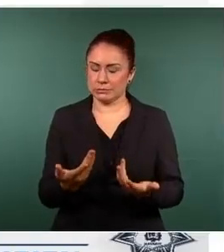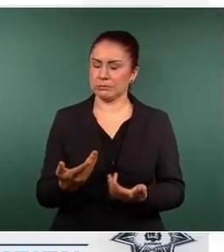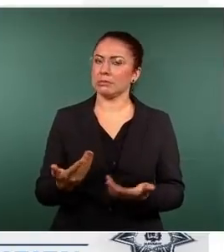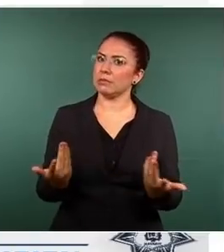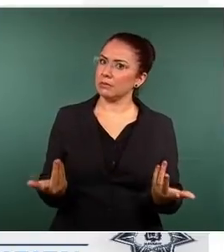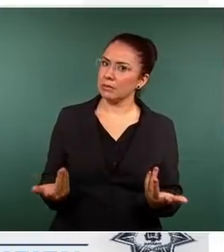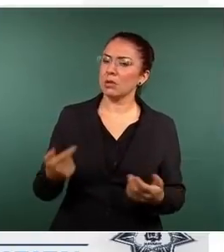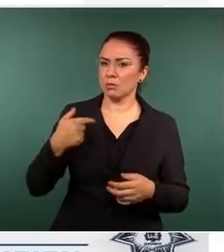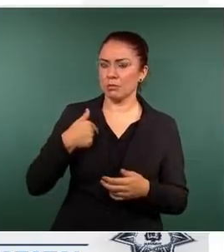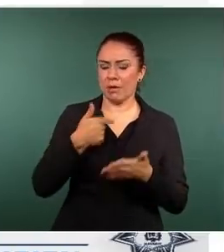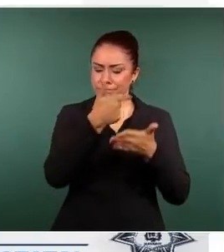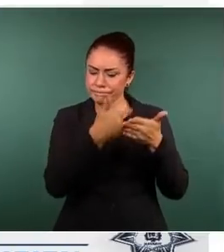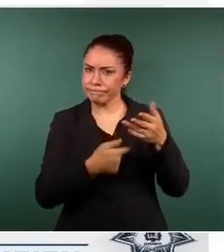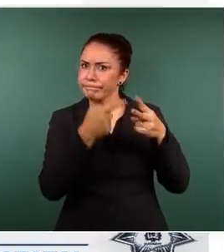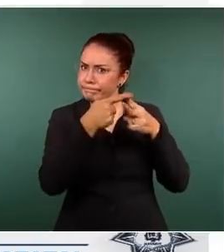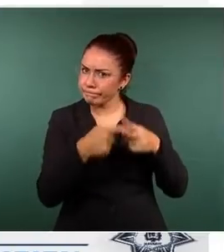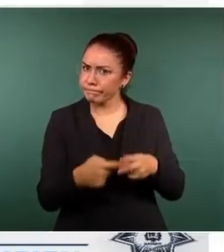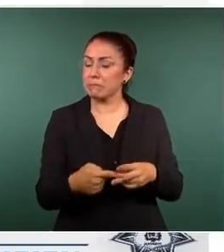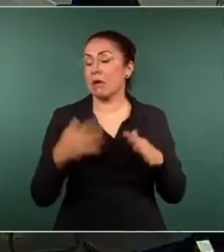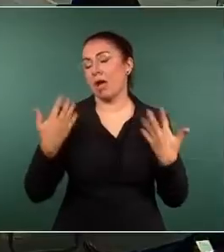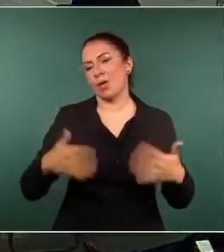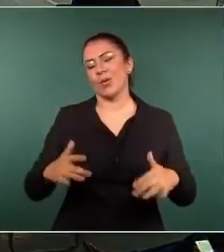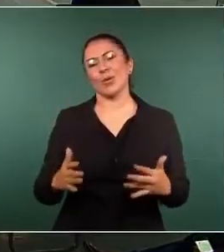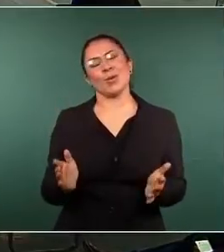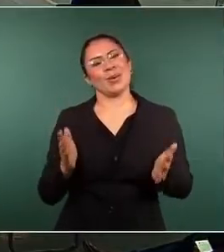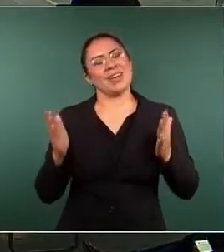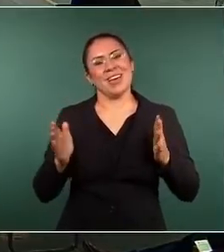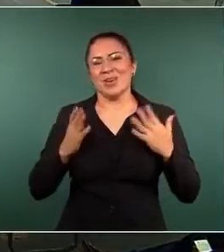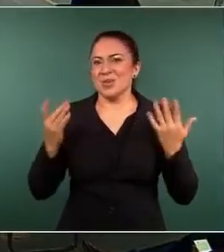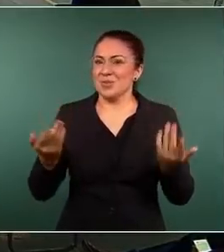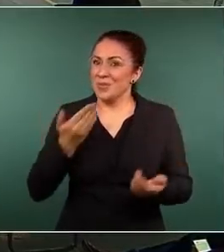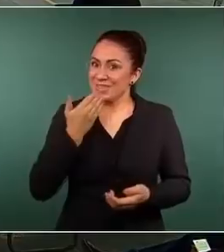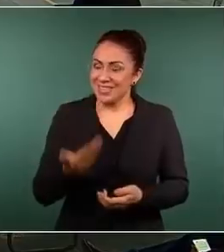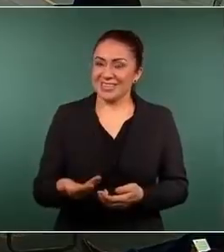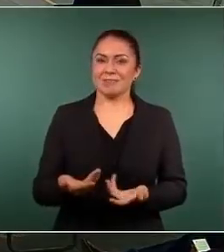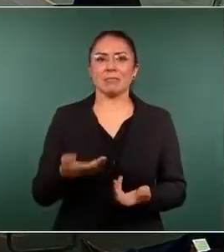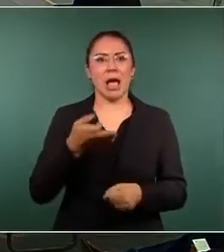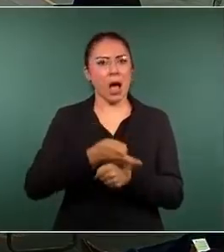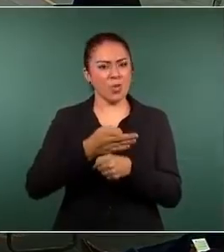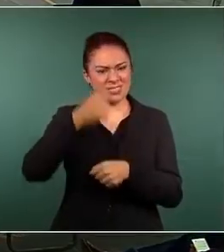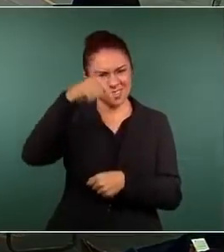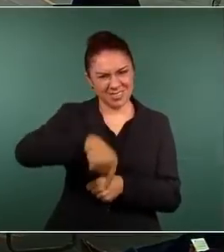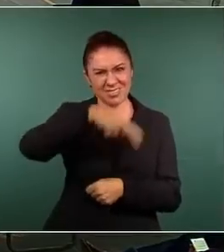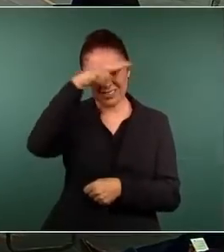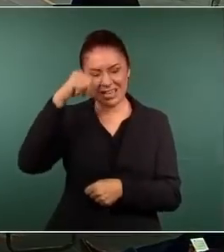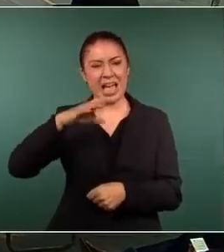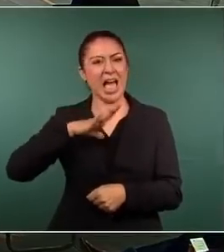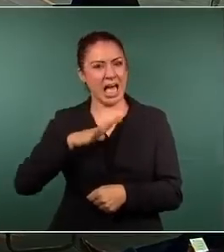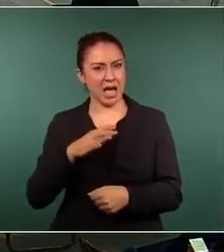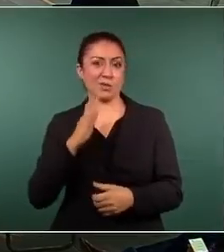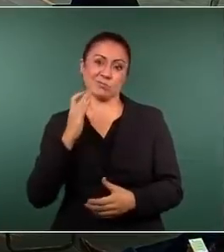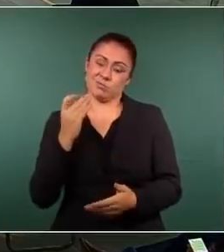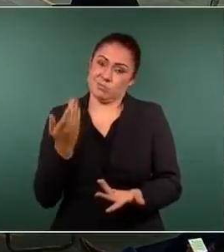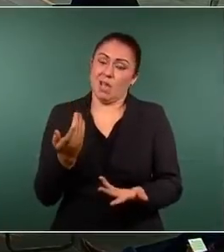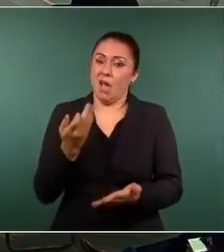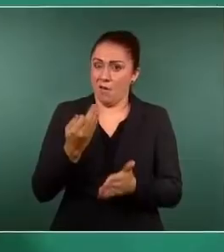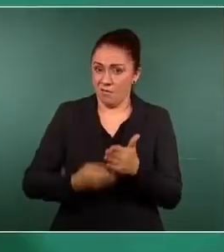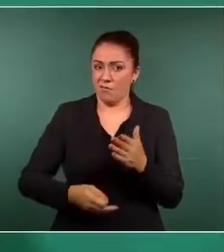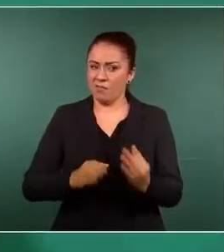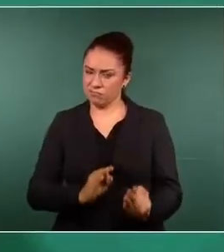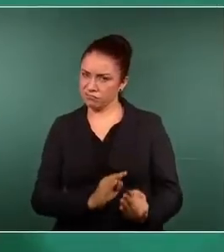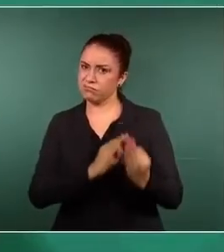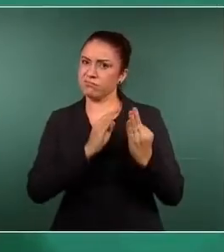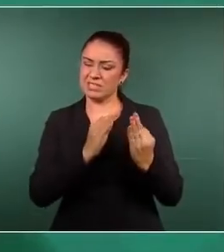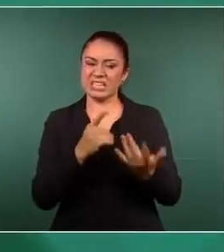que he mencionado en nuestro estado aún tenemos algunos retos que superar un ejemplo es el delito del